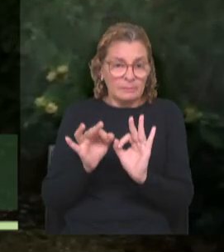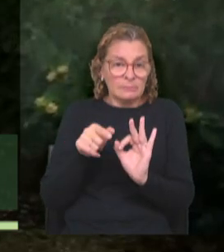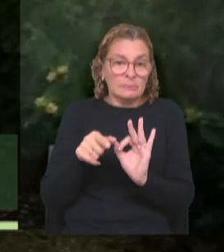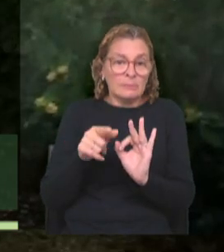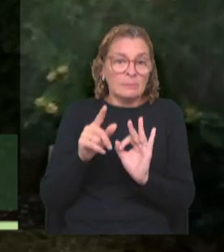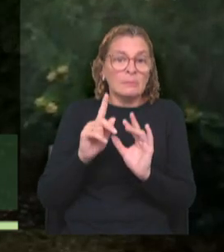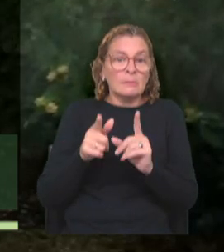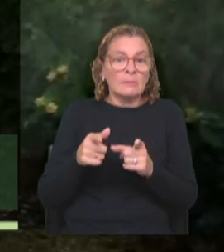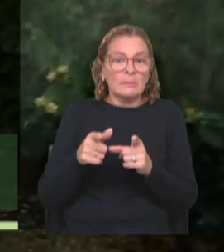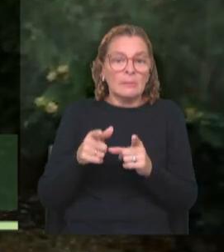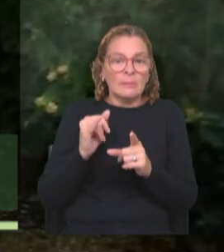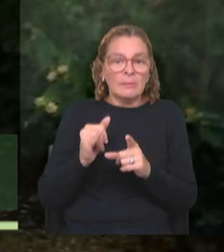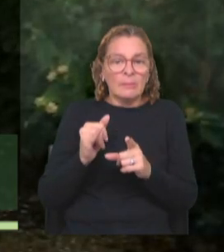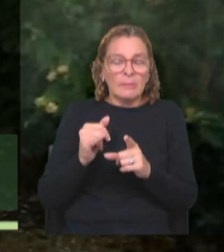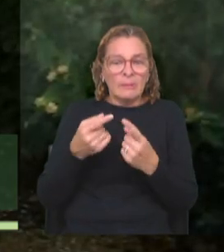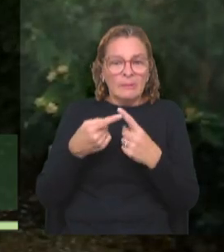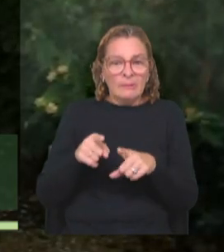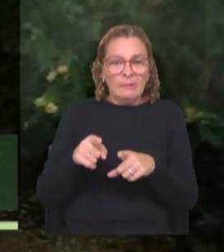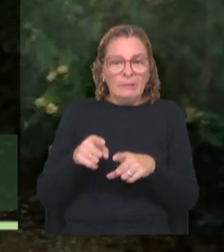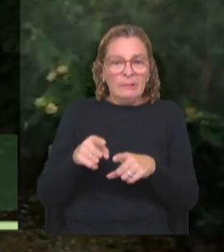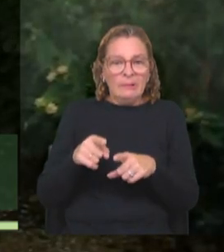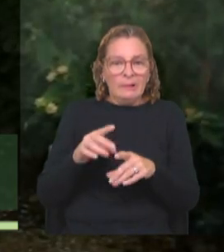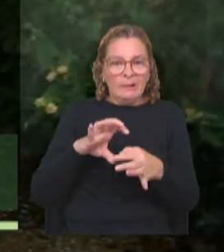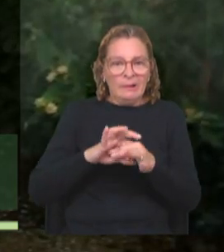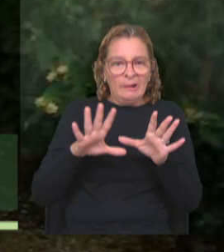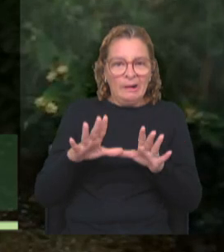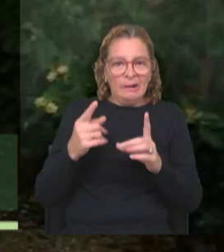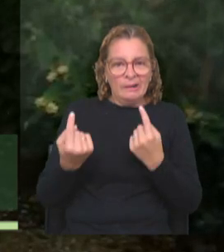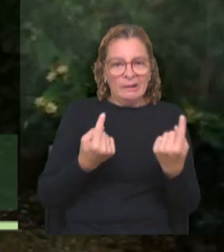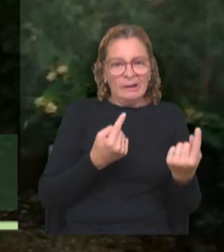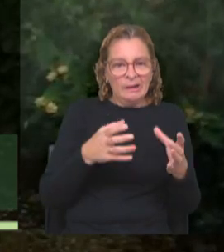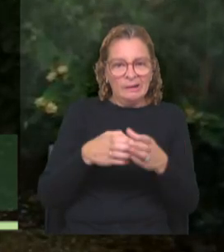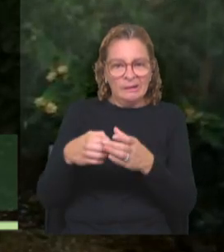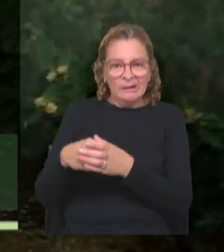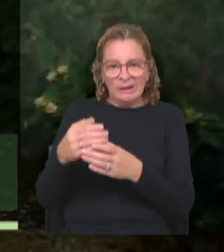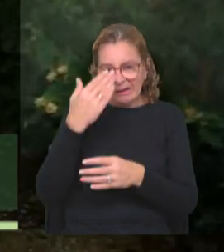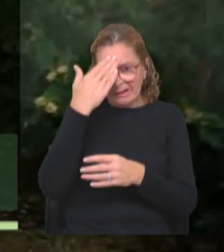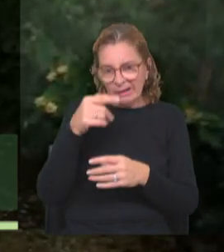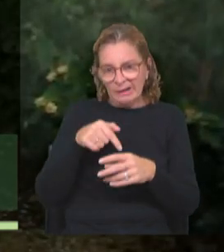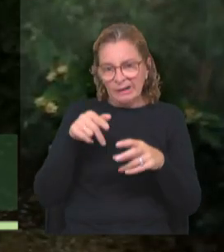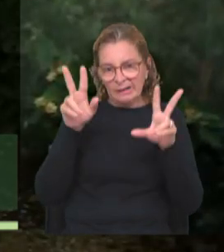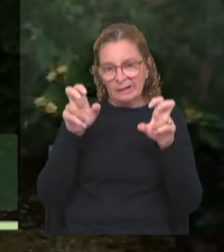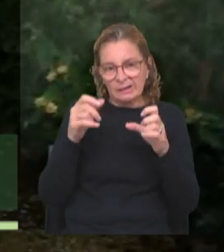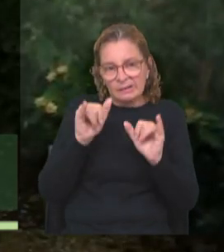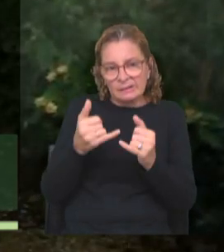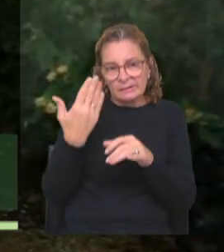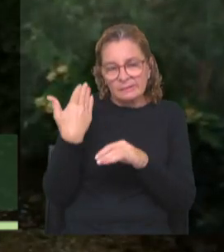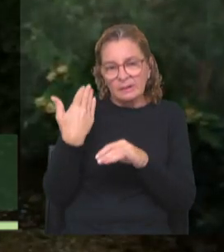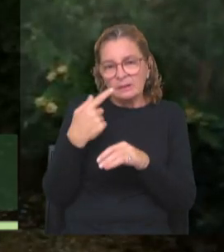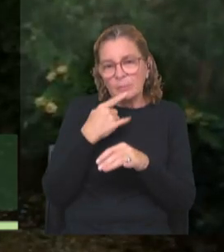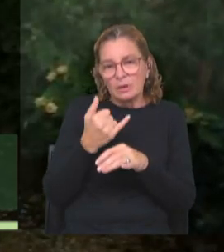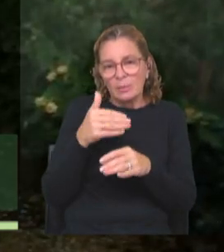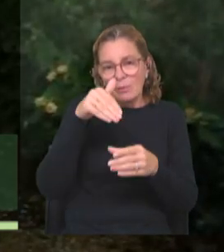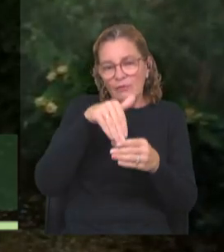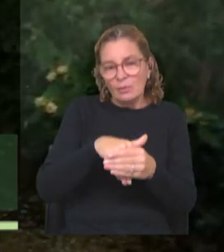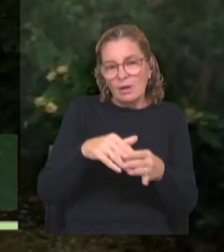podría llegar a suceder, siendo que hay diferencias, que haya libertad de acción de los sectores del Frente Amplio en este tema, como ya sucedió, por ejemplo, con el